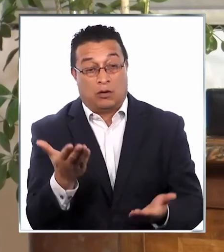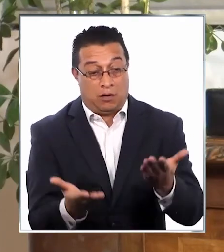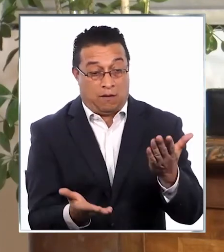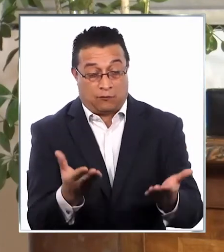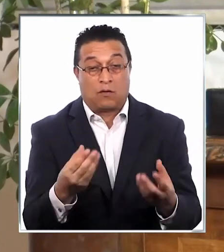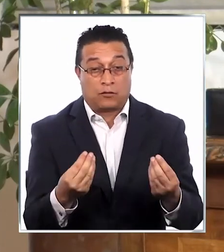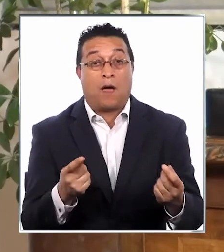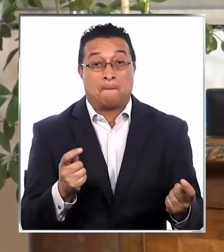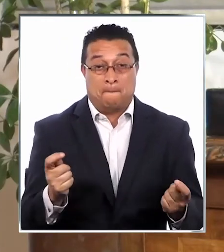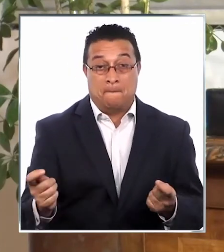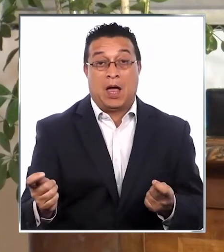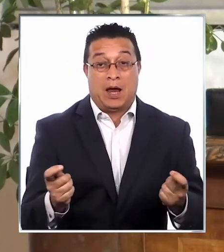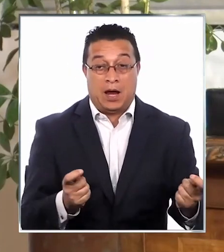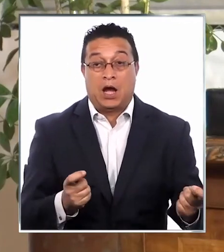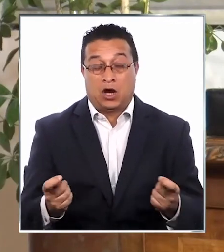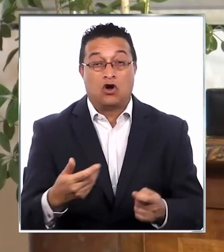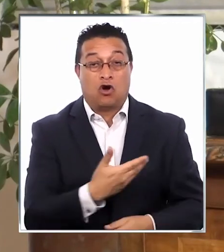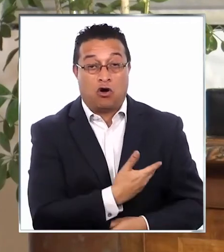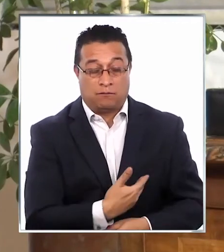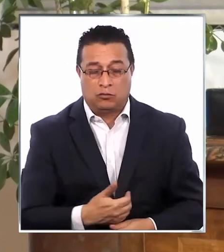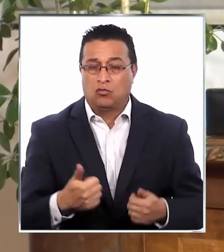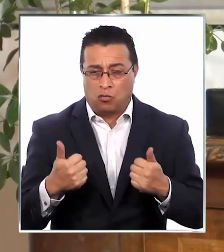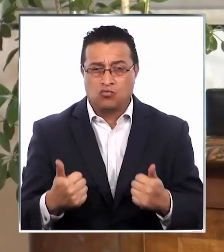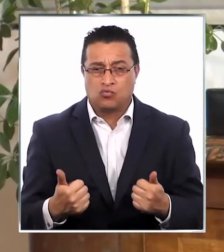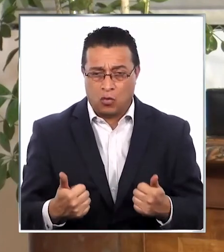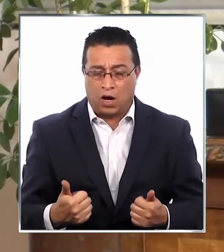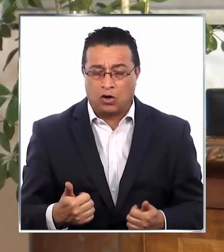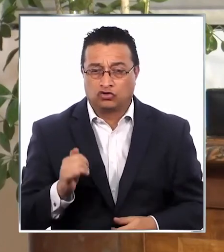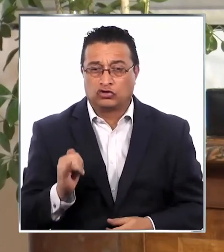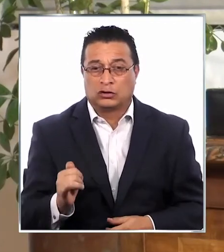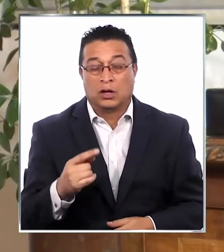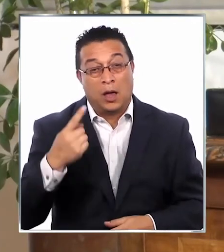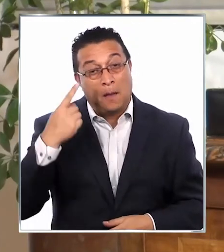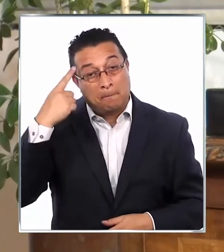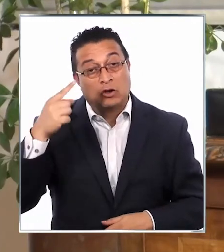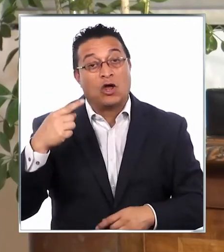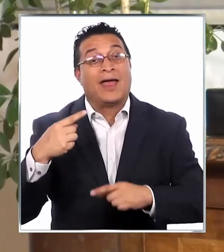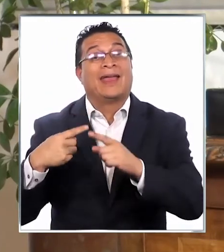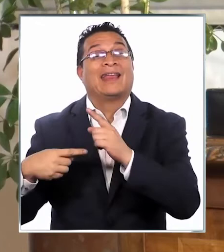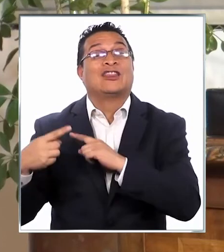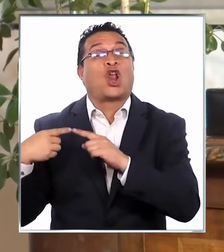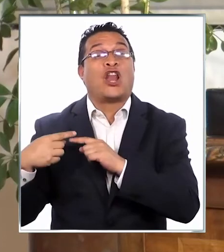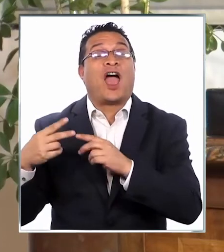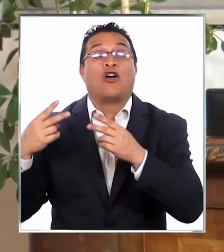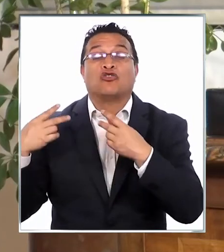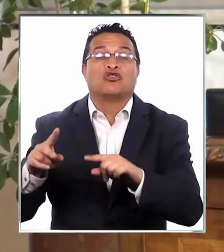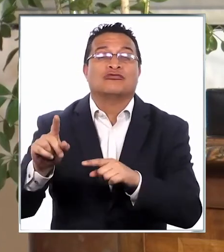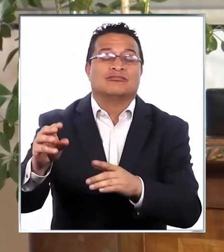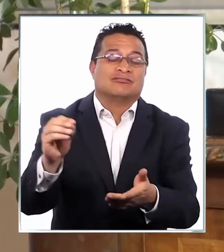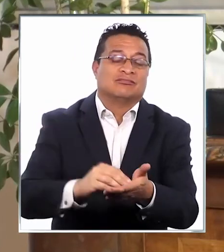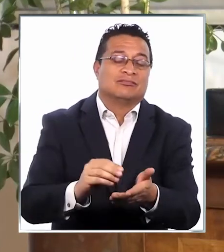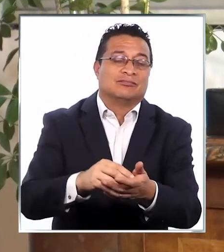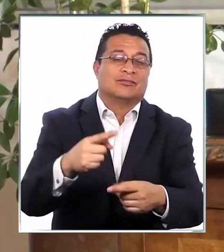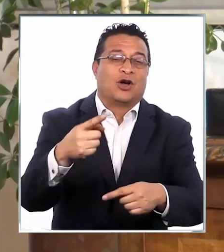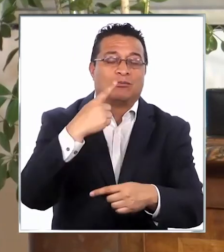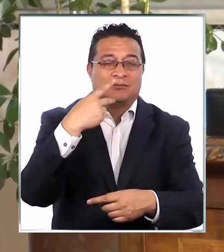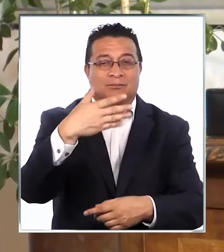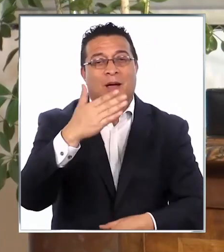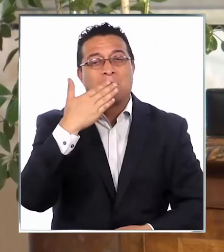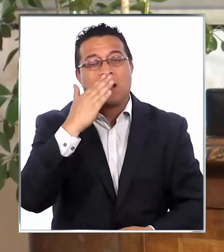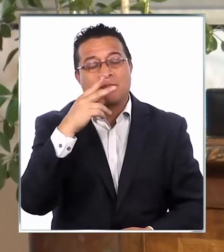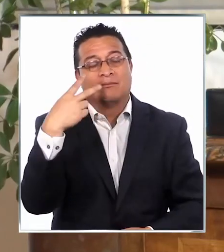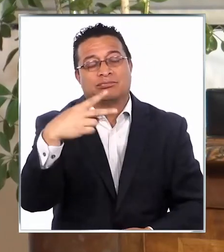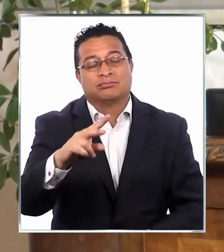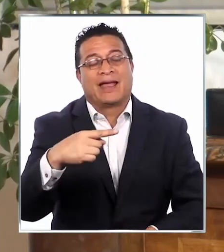bien evaluado el manejo que ha tenido el gobierno, pero la historia se la dejo a los historiadores y creo que ellos deberán